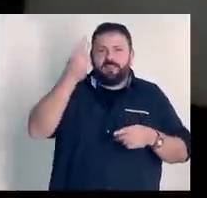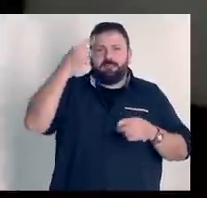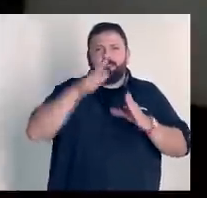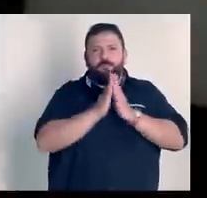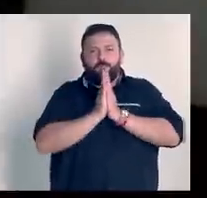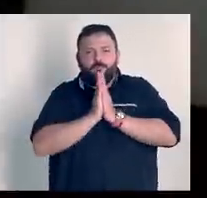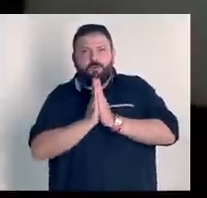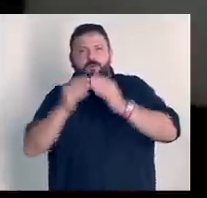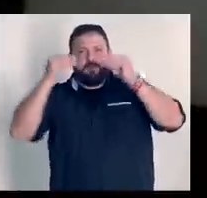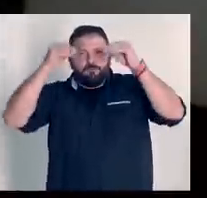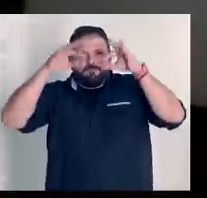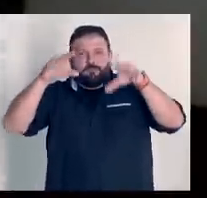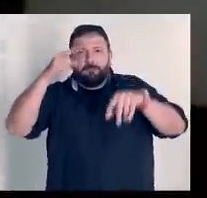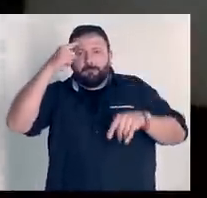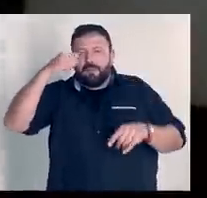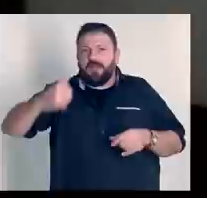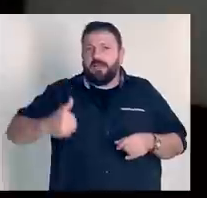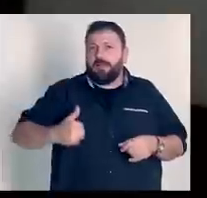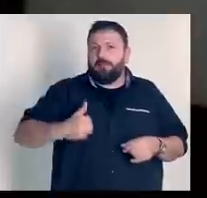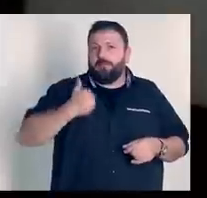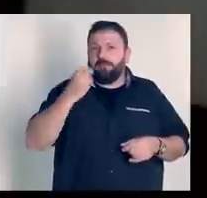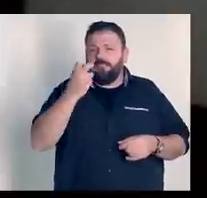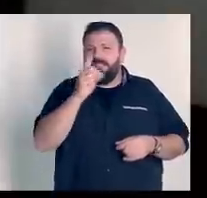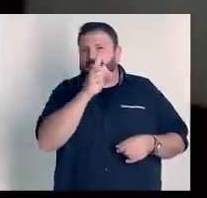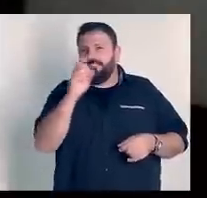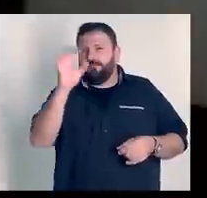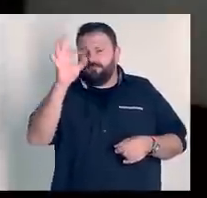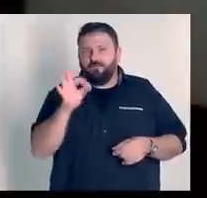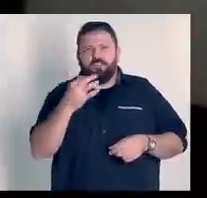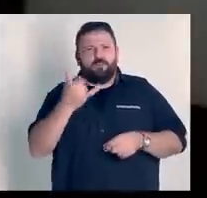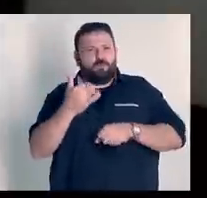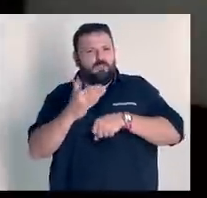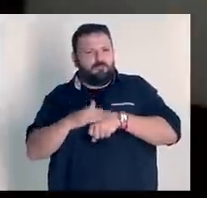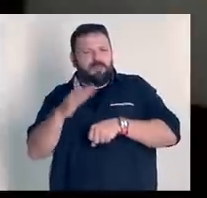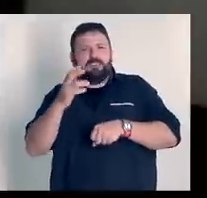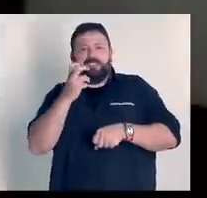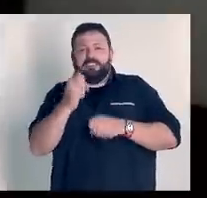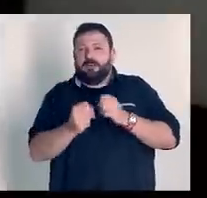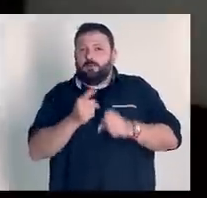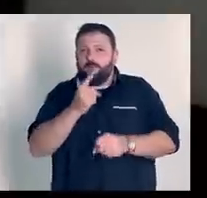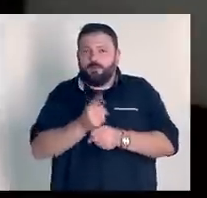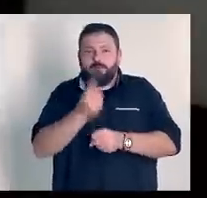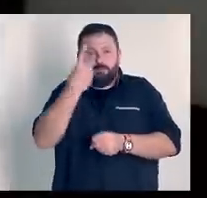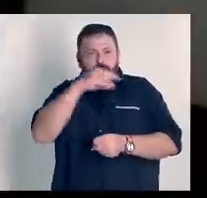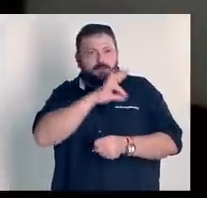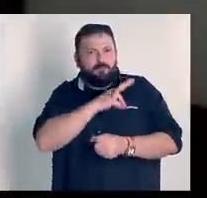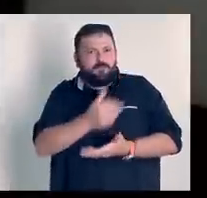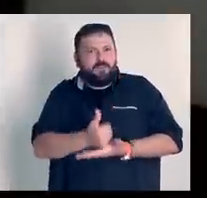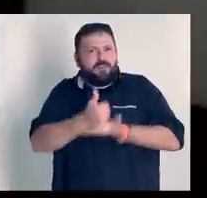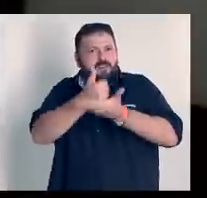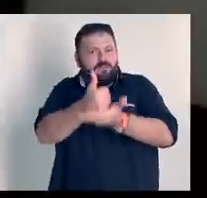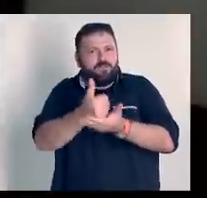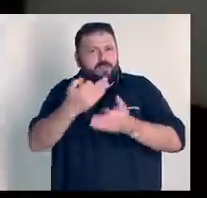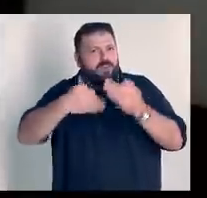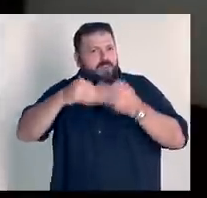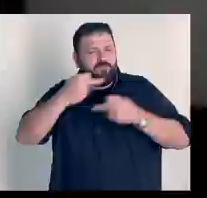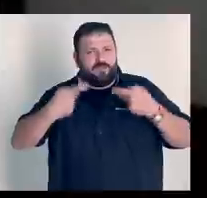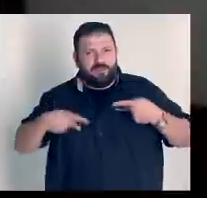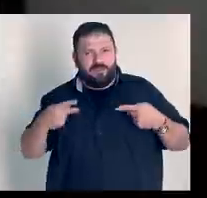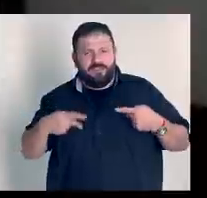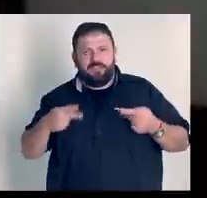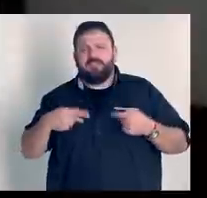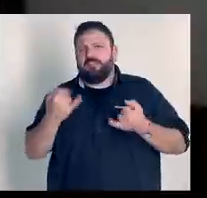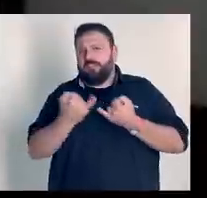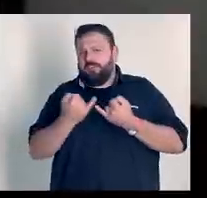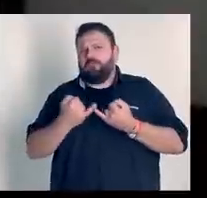para aprovechar al 100% y más esta oportunidad para poder ayudar y para poder servir. Créanme que